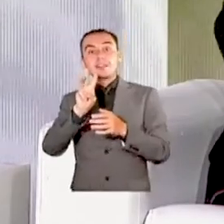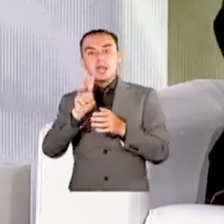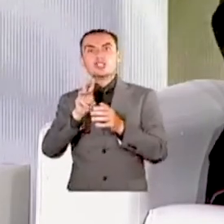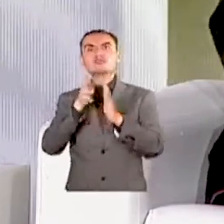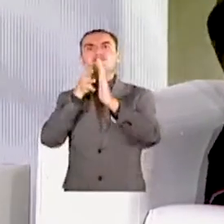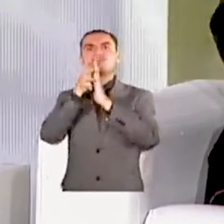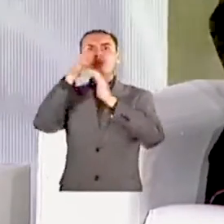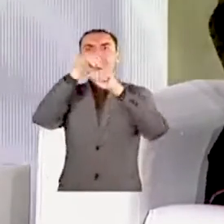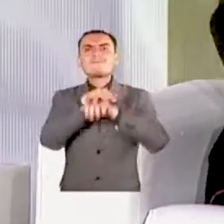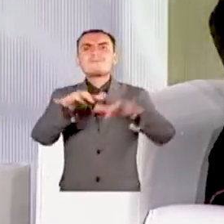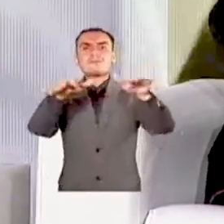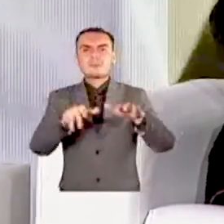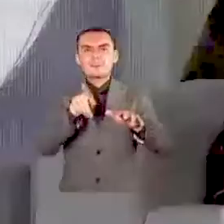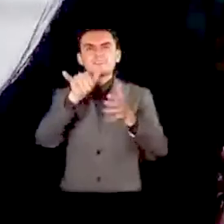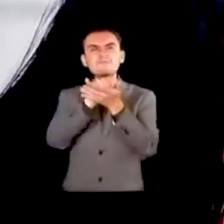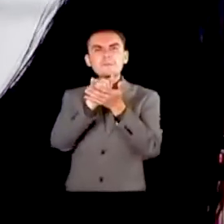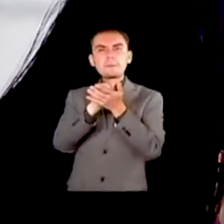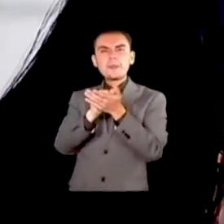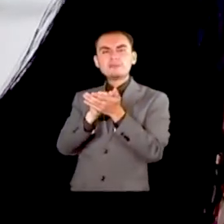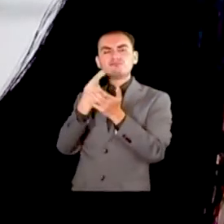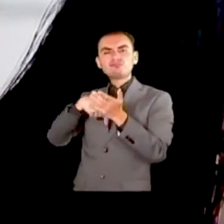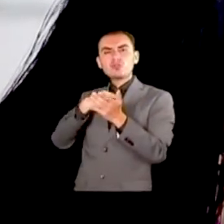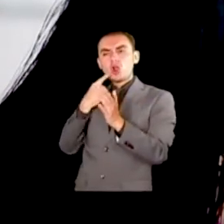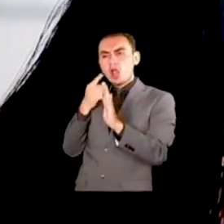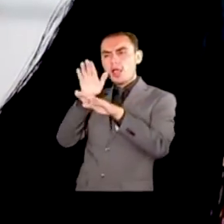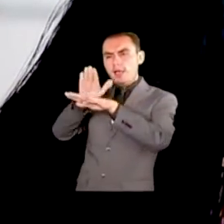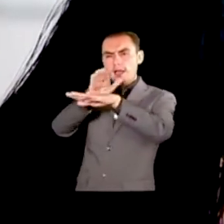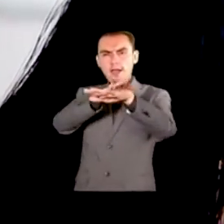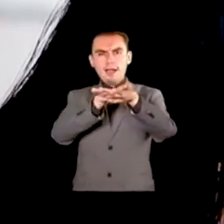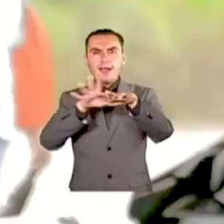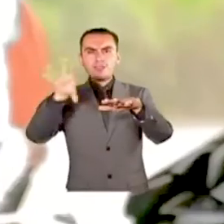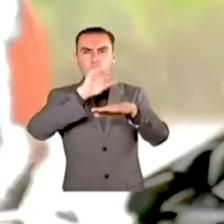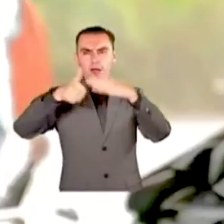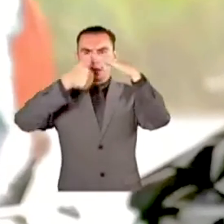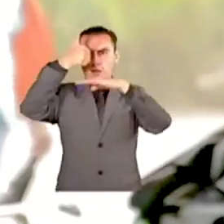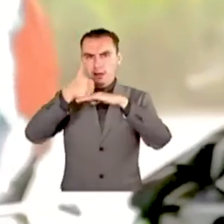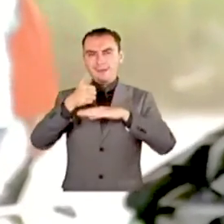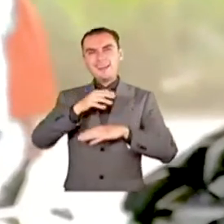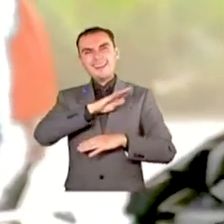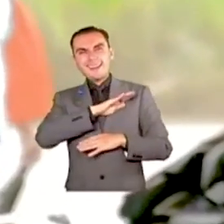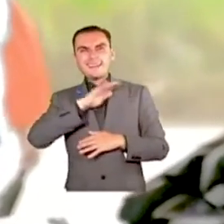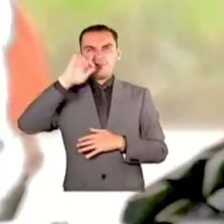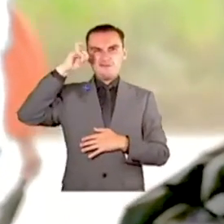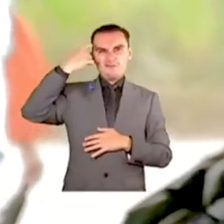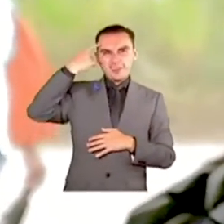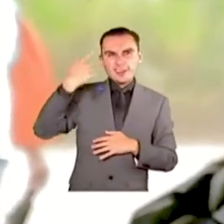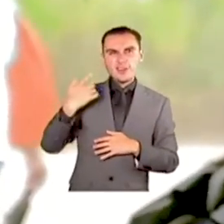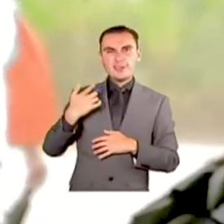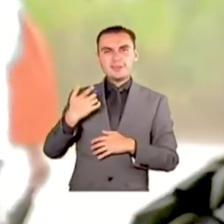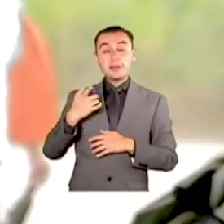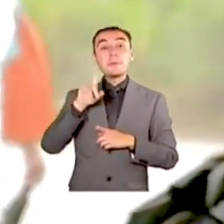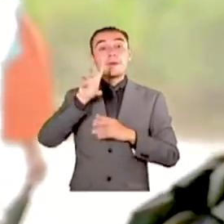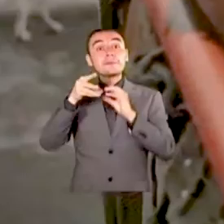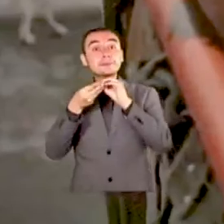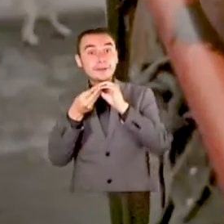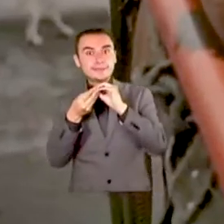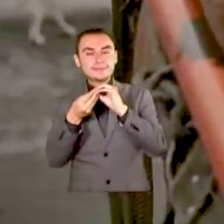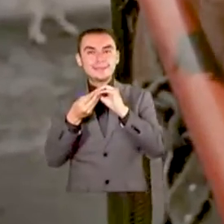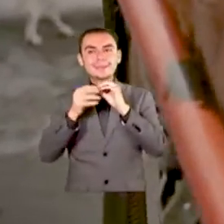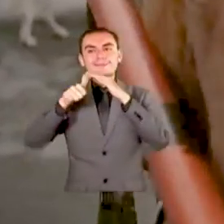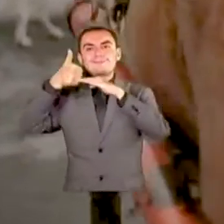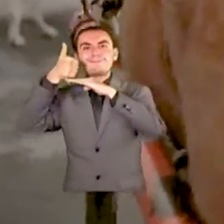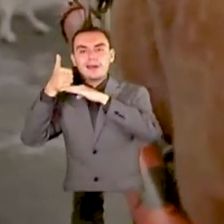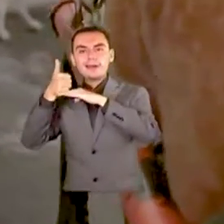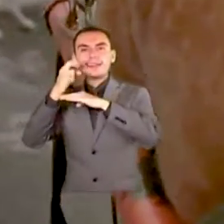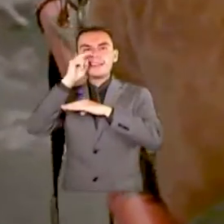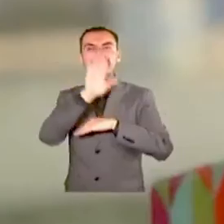023, la cual se exhorta a todas las autoridades territoriales, alcaldes, gobernadores, pero también autoridades